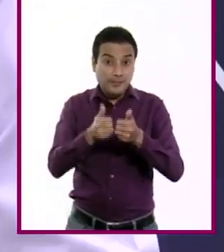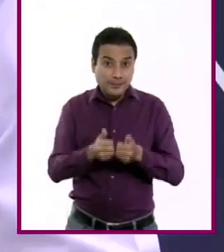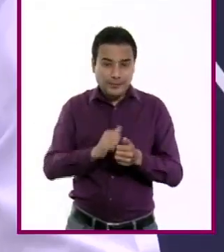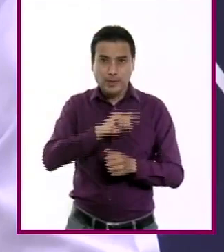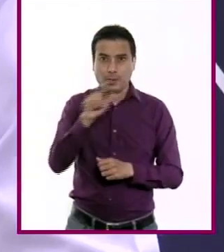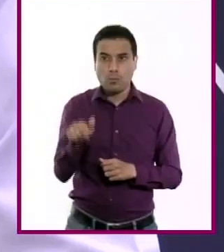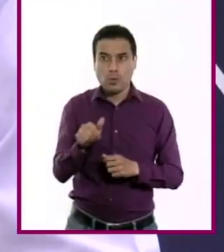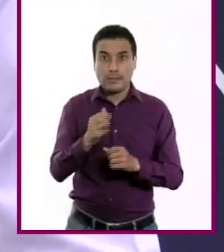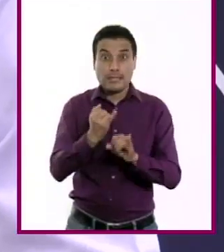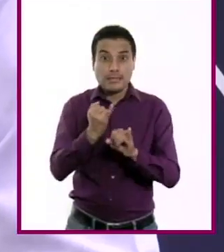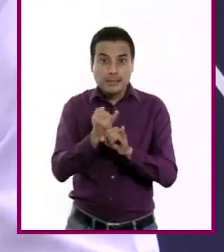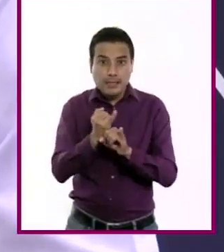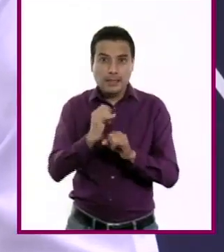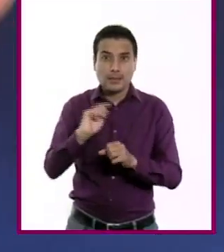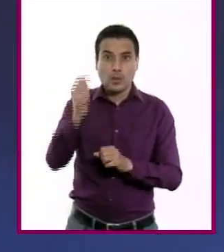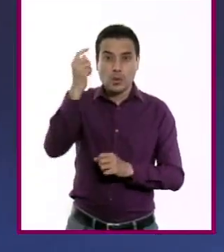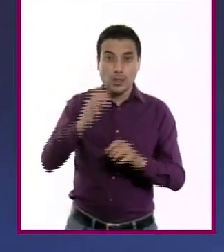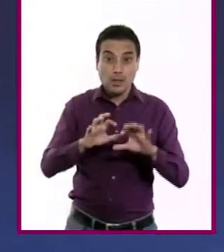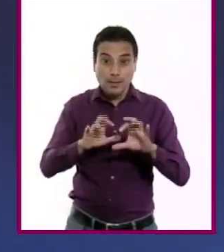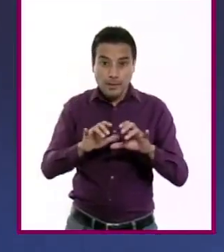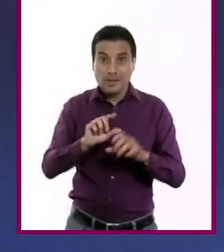Internet incrementaron